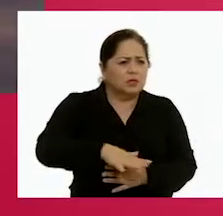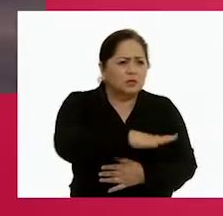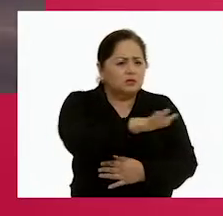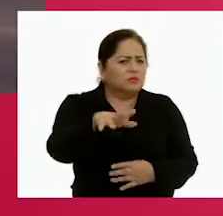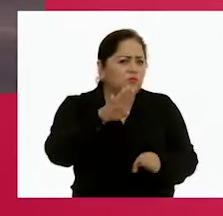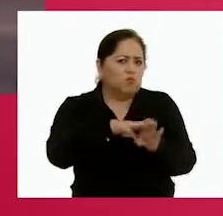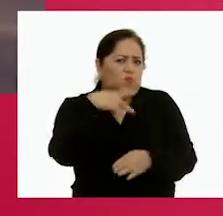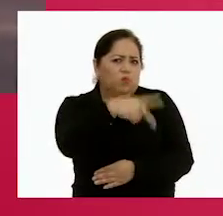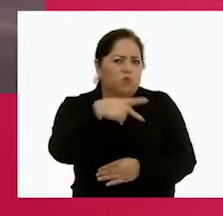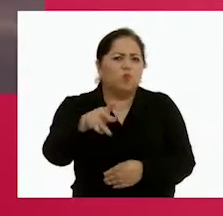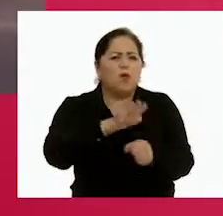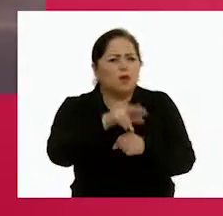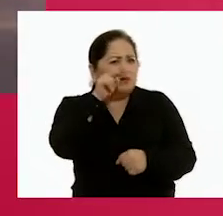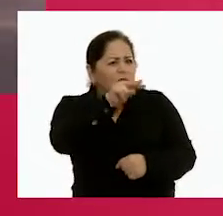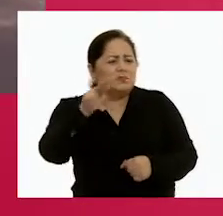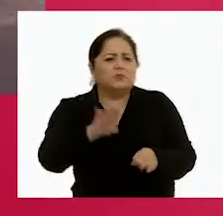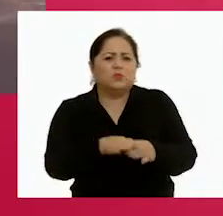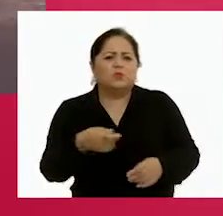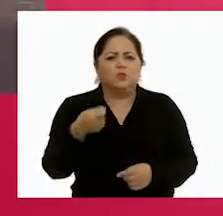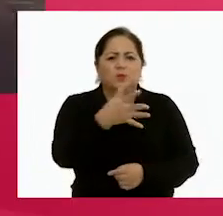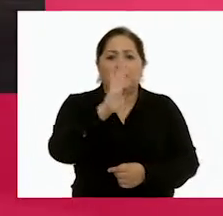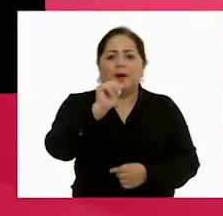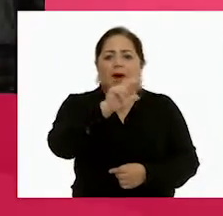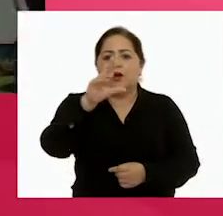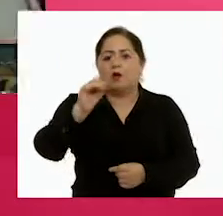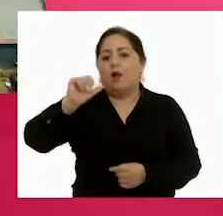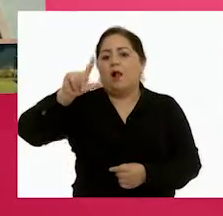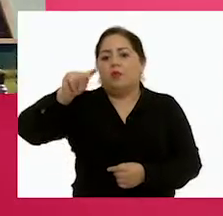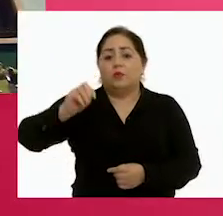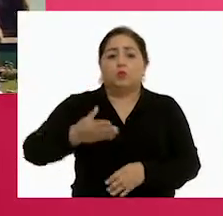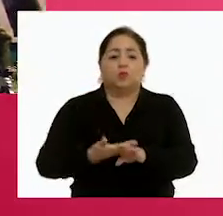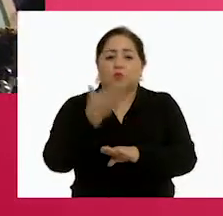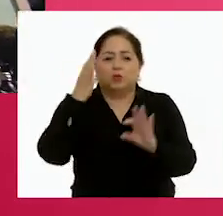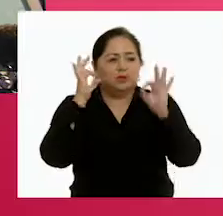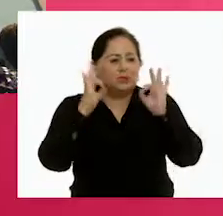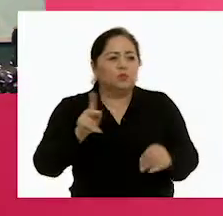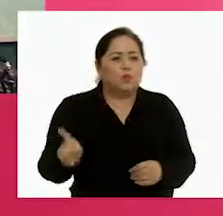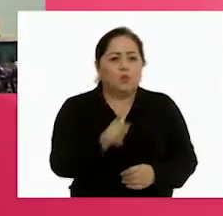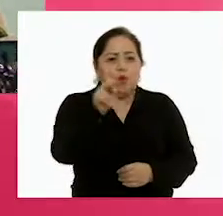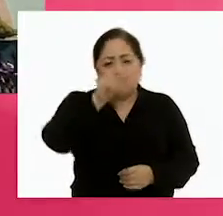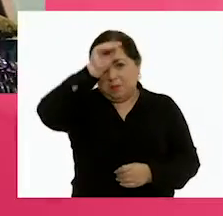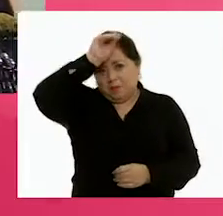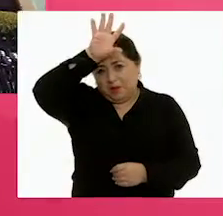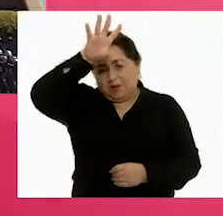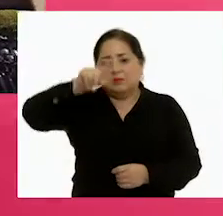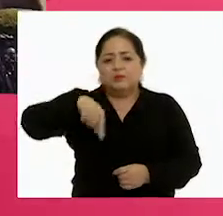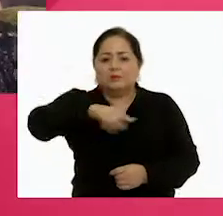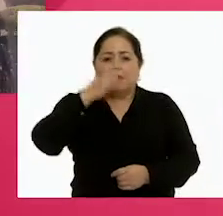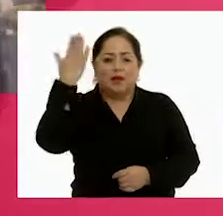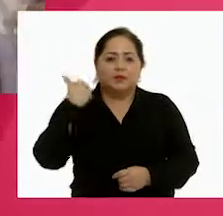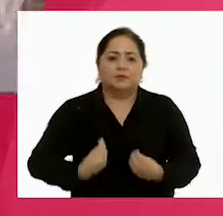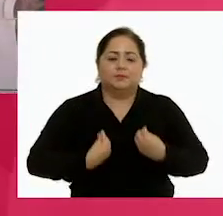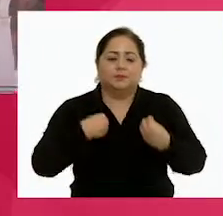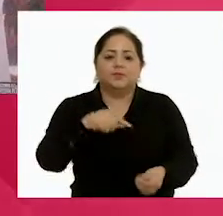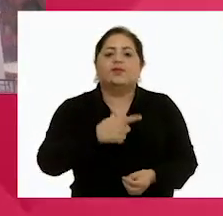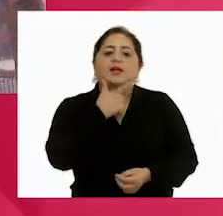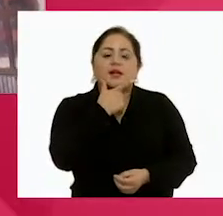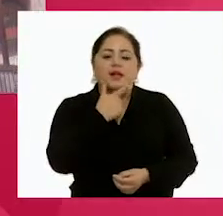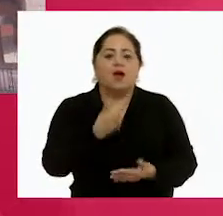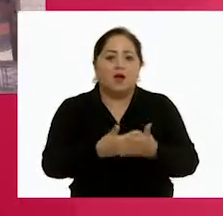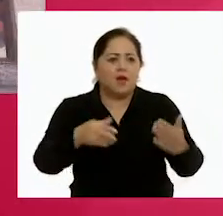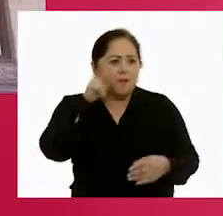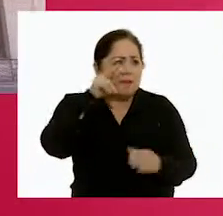propios. La caracterizan los llamados barrios altos, muy al estilo de los pueblos mineros habitados por los ingleses, en los que